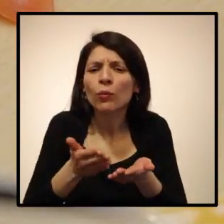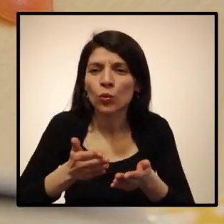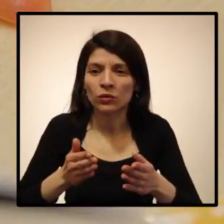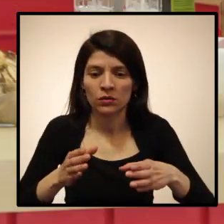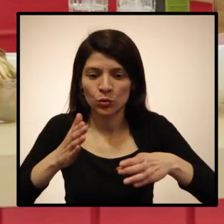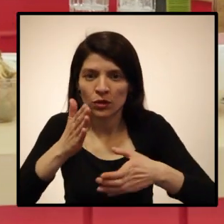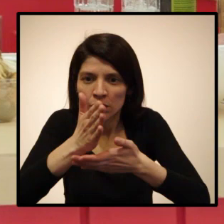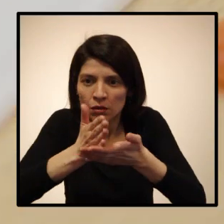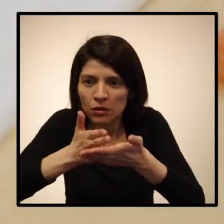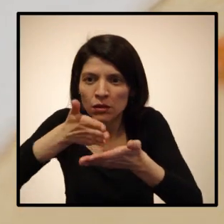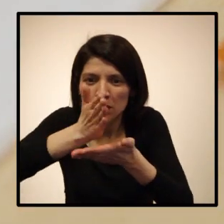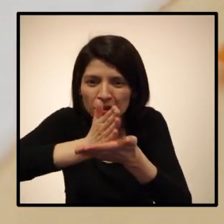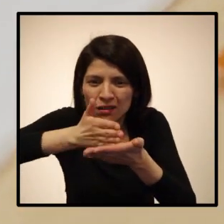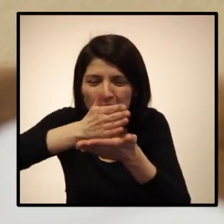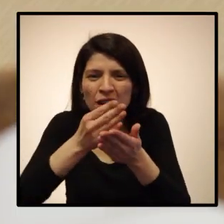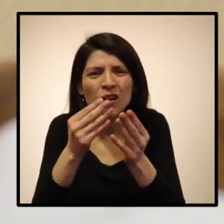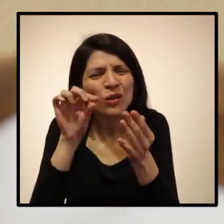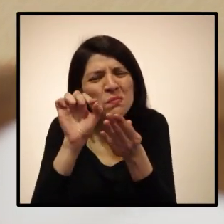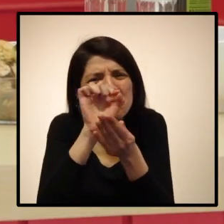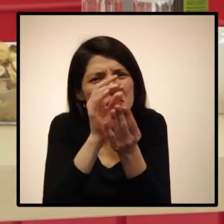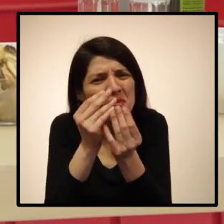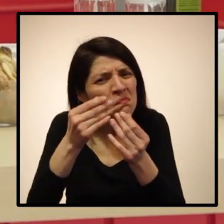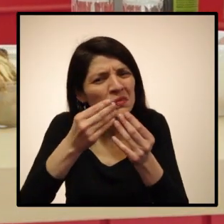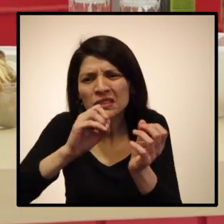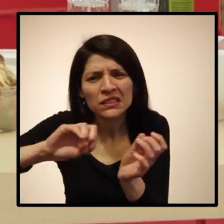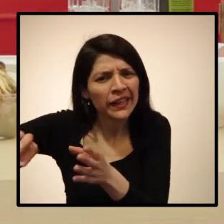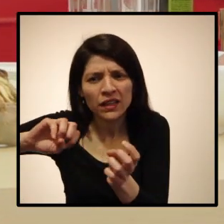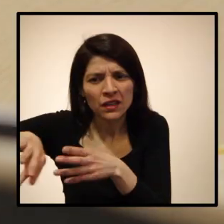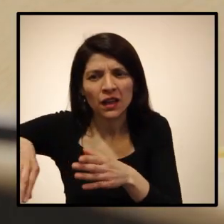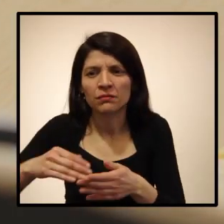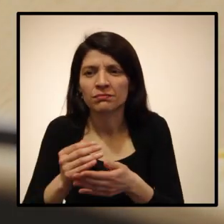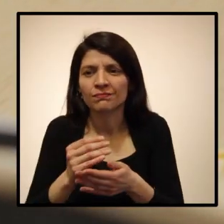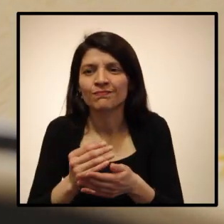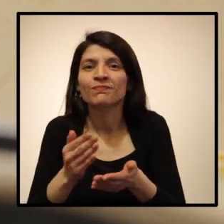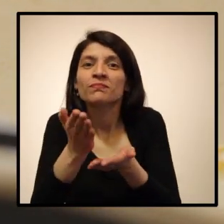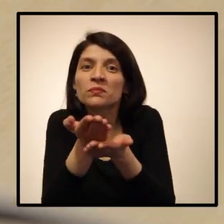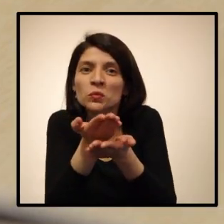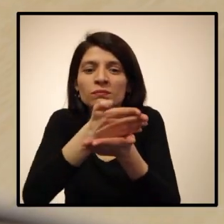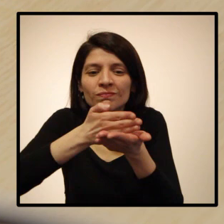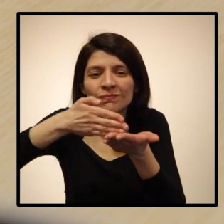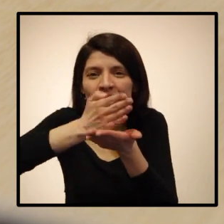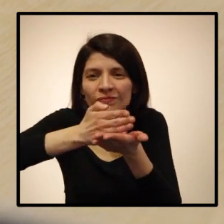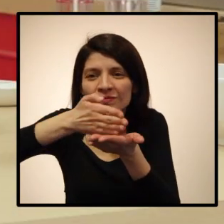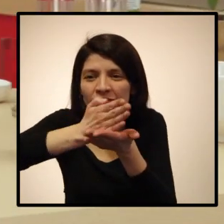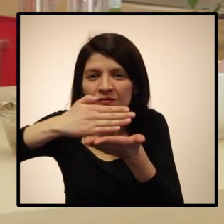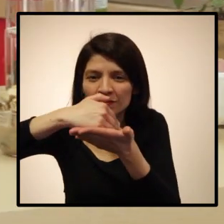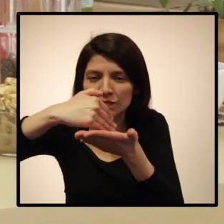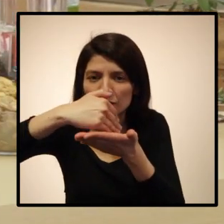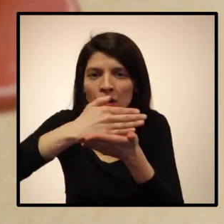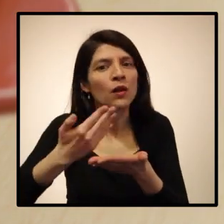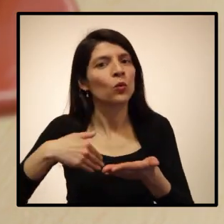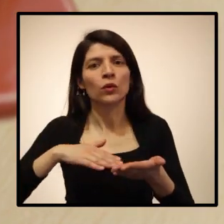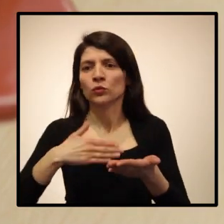gajos y le vamos a sacar todas las pepas. Vamos a tomar el tomate y lo vamos a cortar en cubito o en brunoise. Tenemos listo